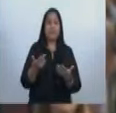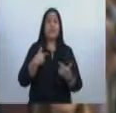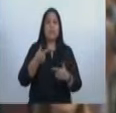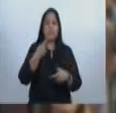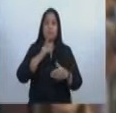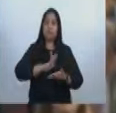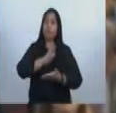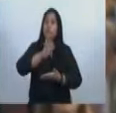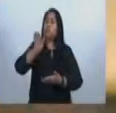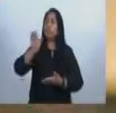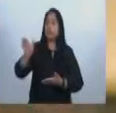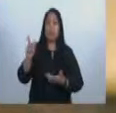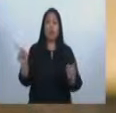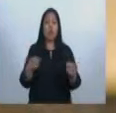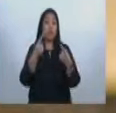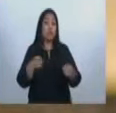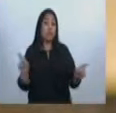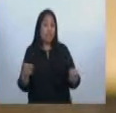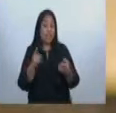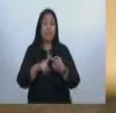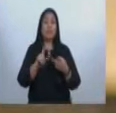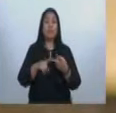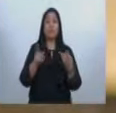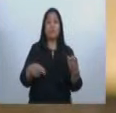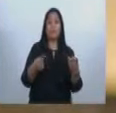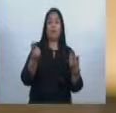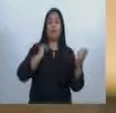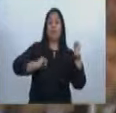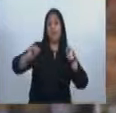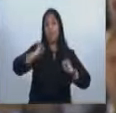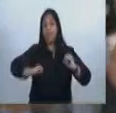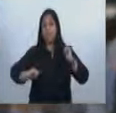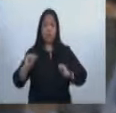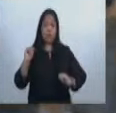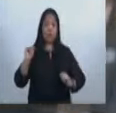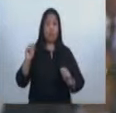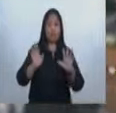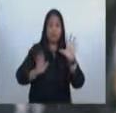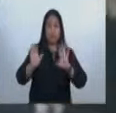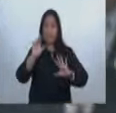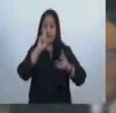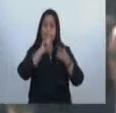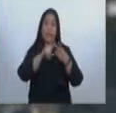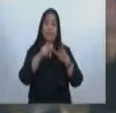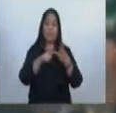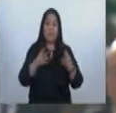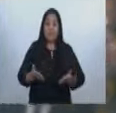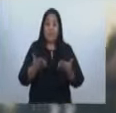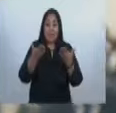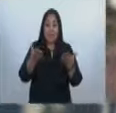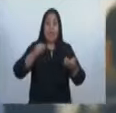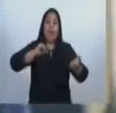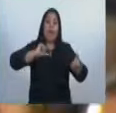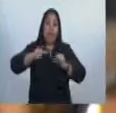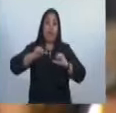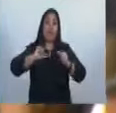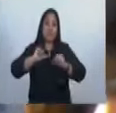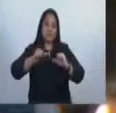conciertos eh llevando obras de teatro facilitando el acceso